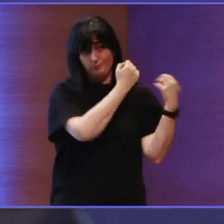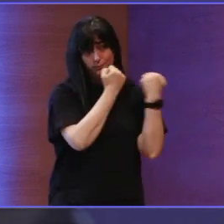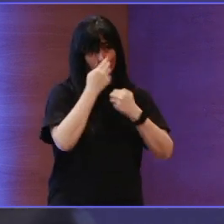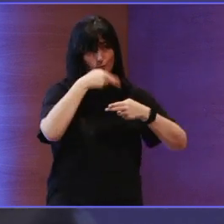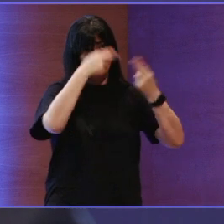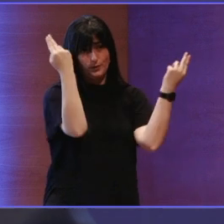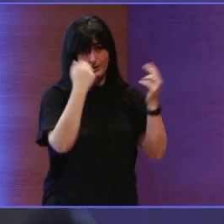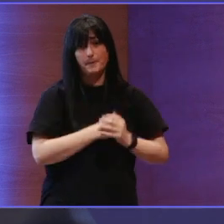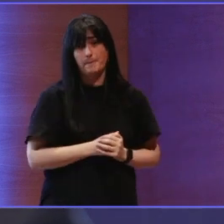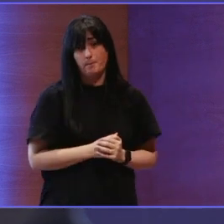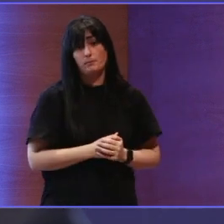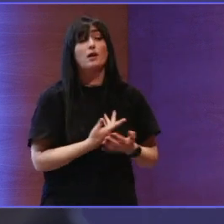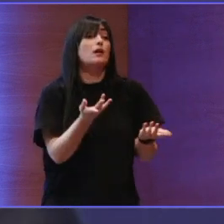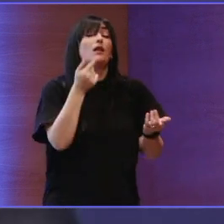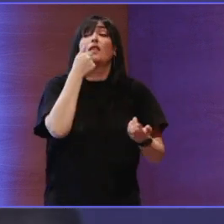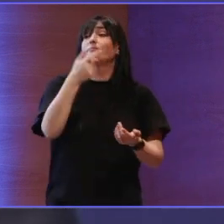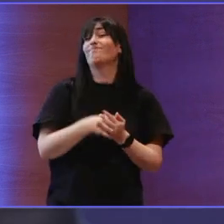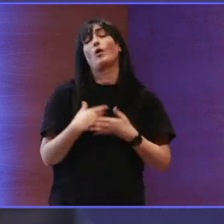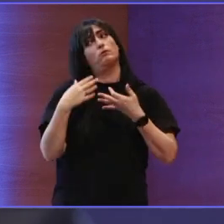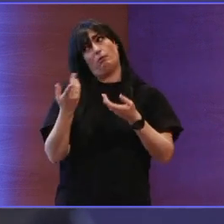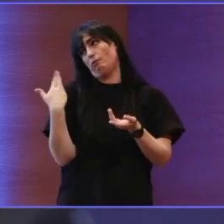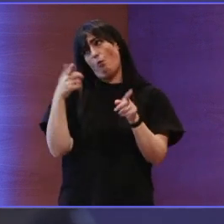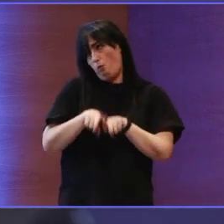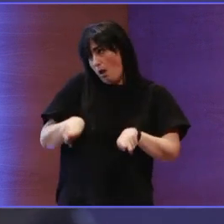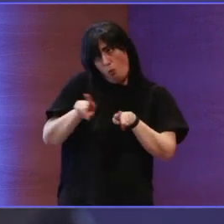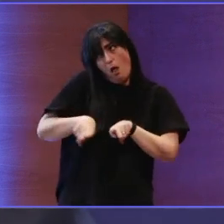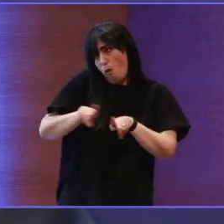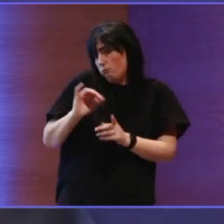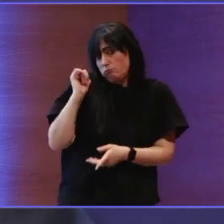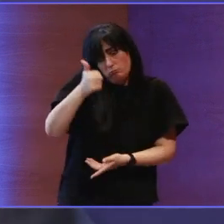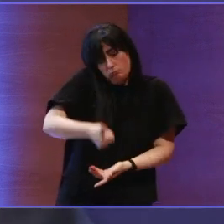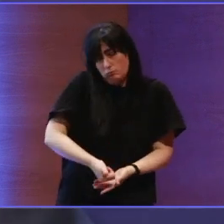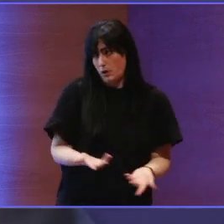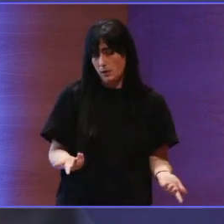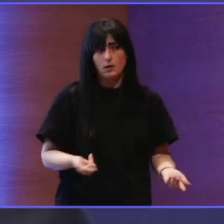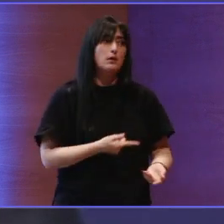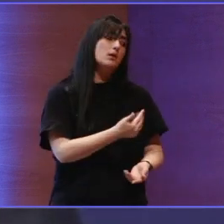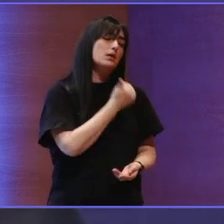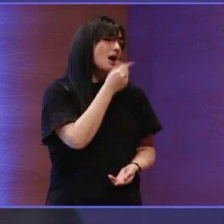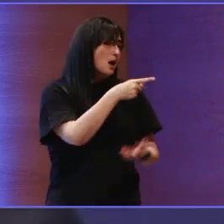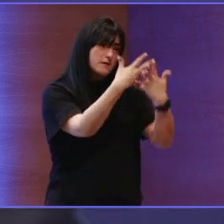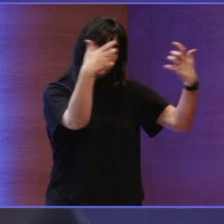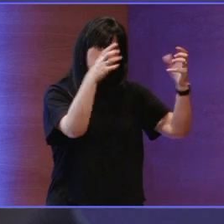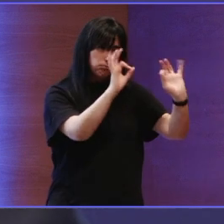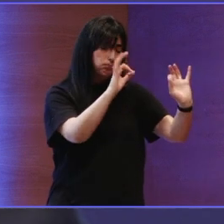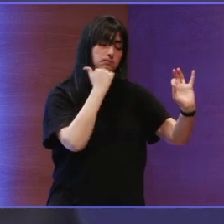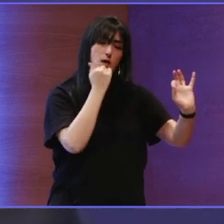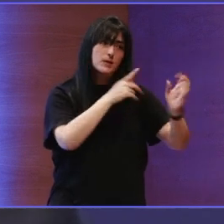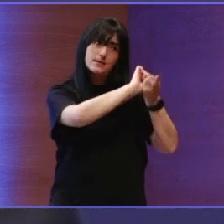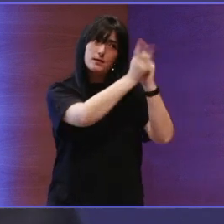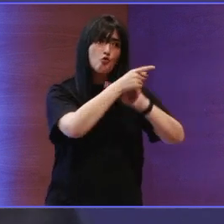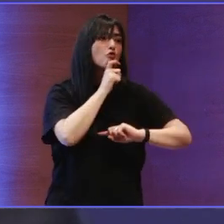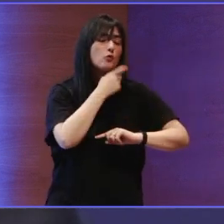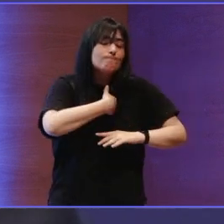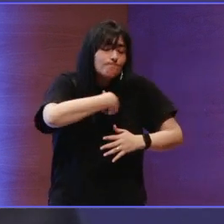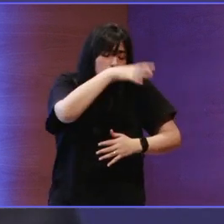es que siempre se ha hecho así es una losa que no sé cómo revertir eh más posibilidades